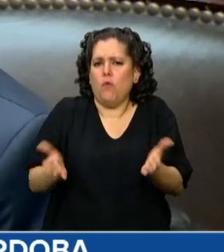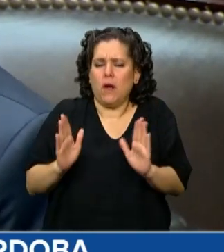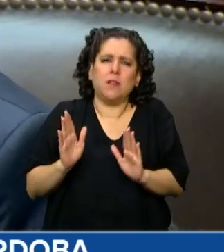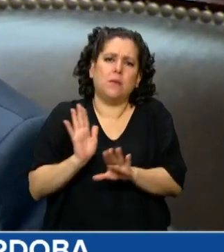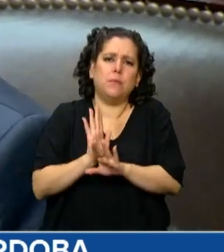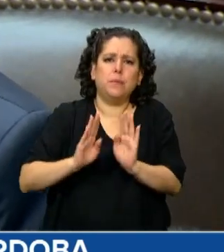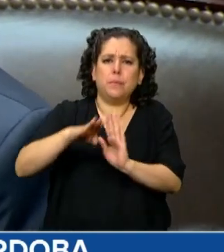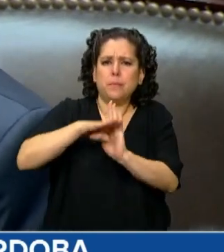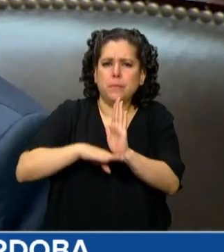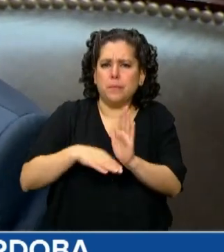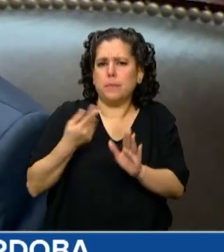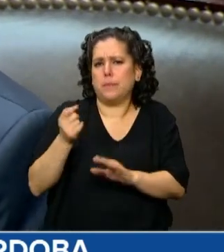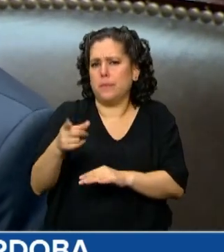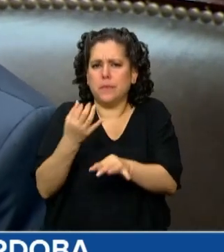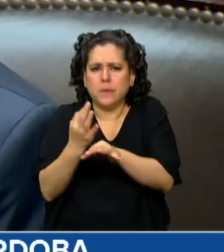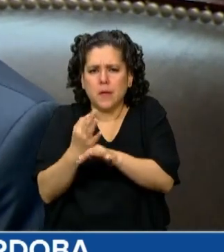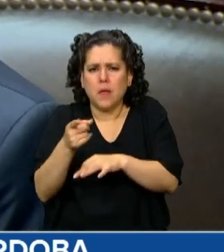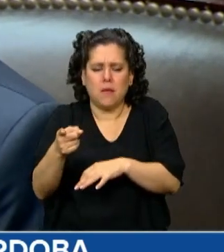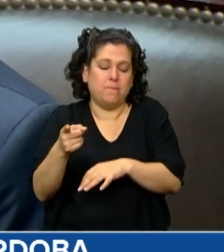oferta académica que vincula